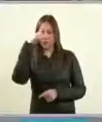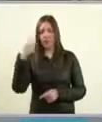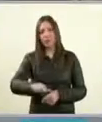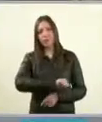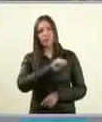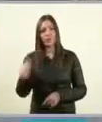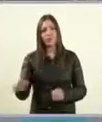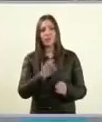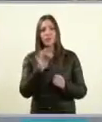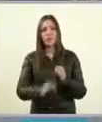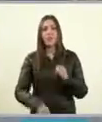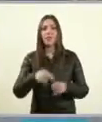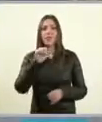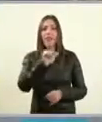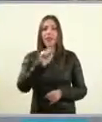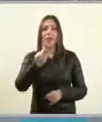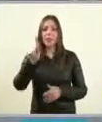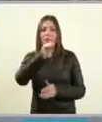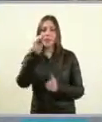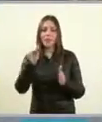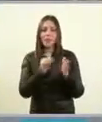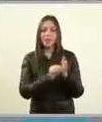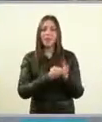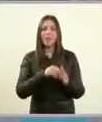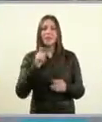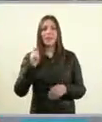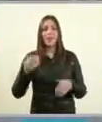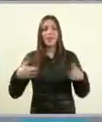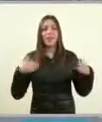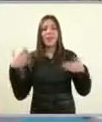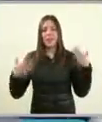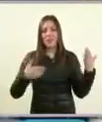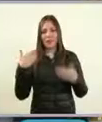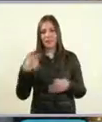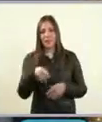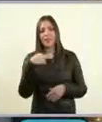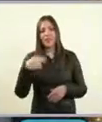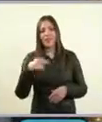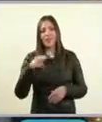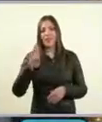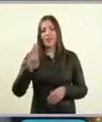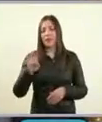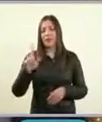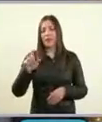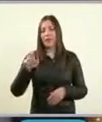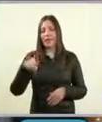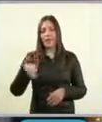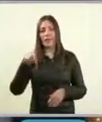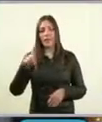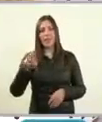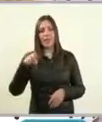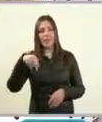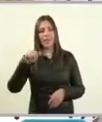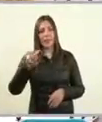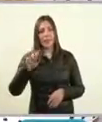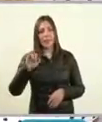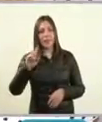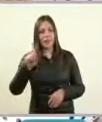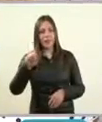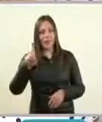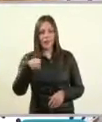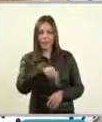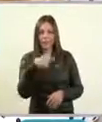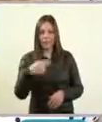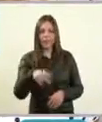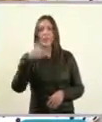les recomiendo otra aplicación que les va a hacer como bastante divertida la cosa. Esta se llama Belén de Navidad y lo que les permite